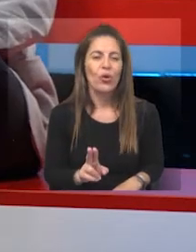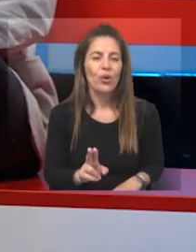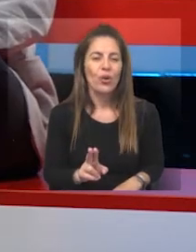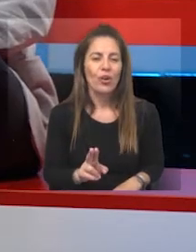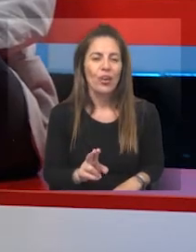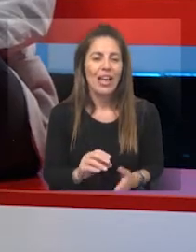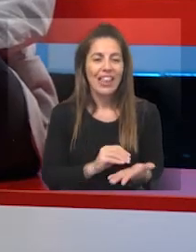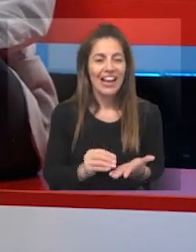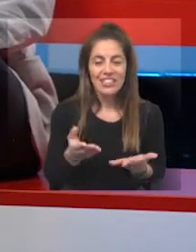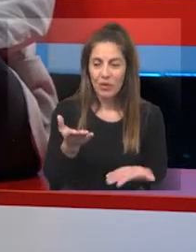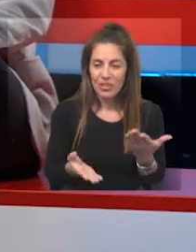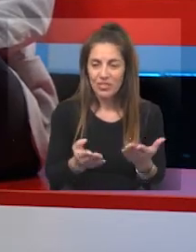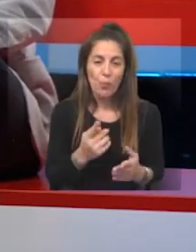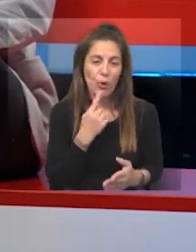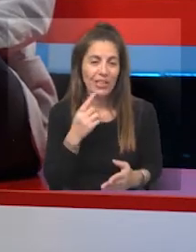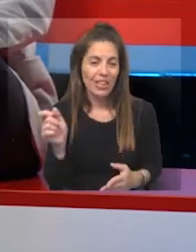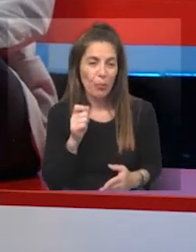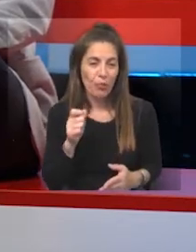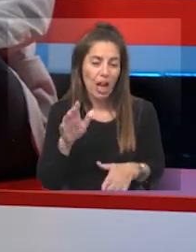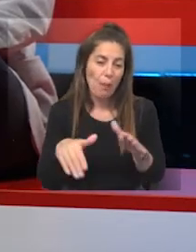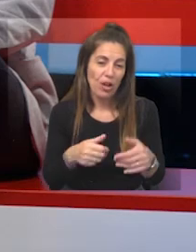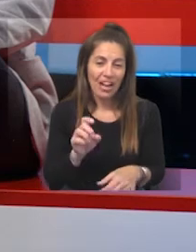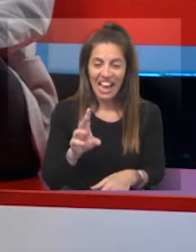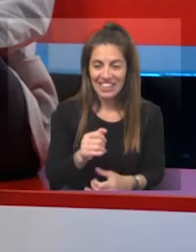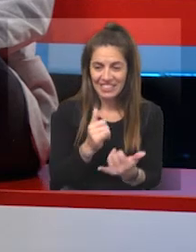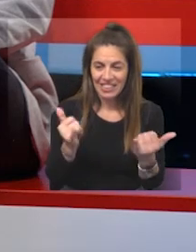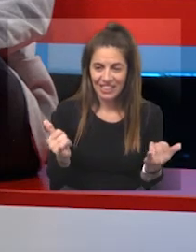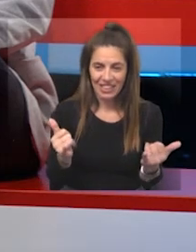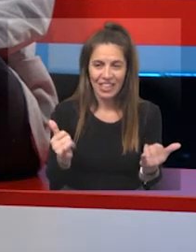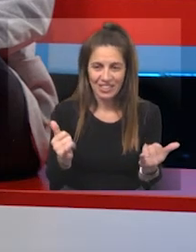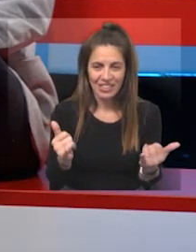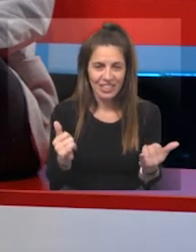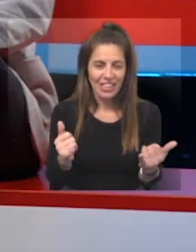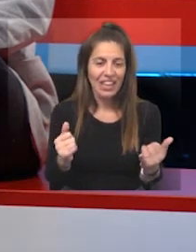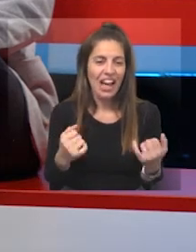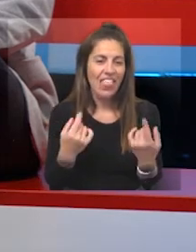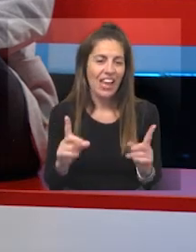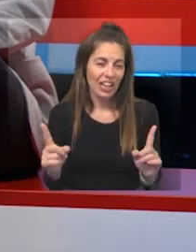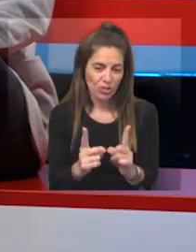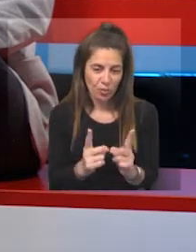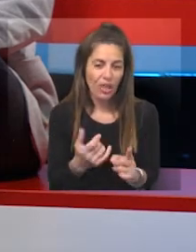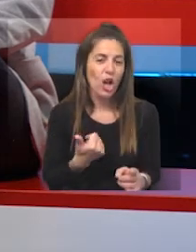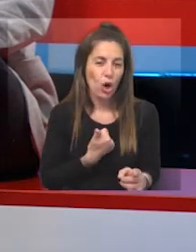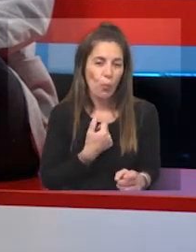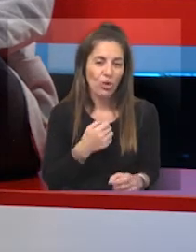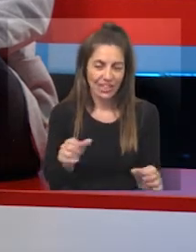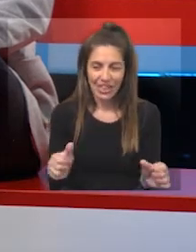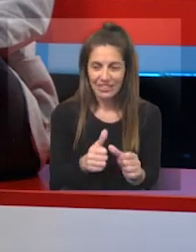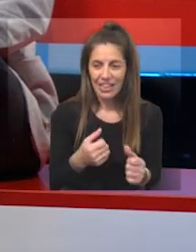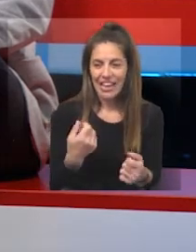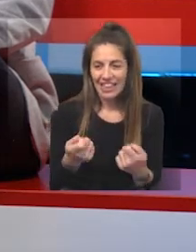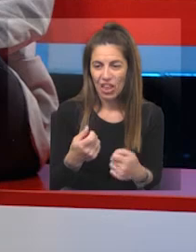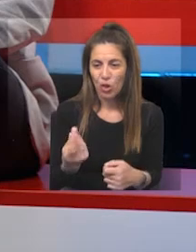de evaluación monitoreo de política públ me convoca cada cada 15 días a a rendir cuenta de cómo se se están ejecutando esos